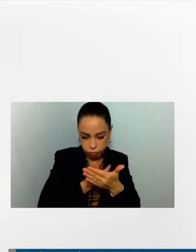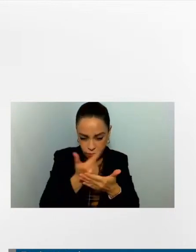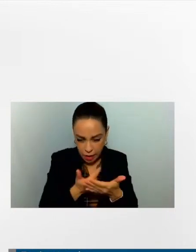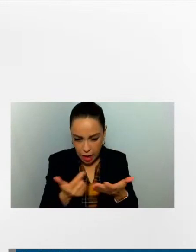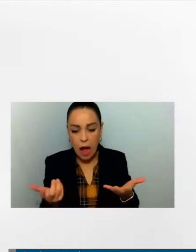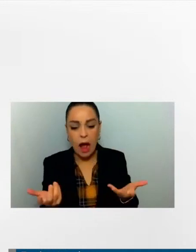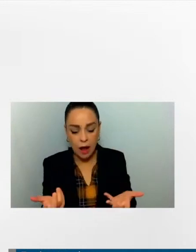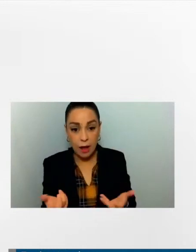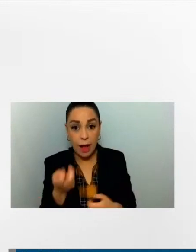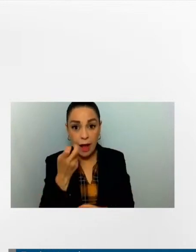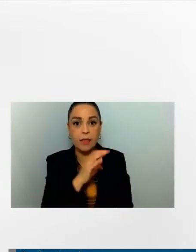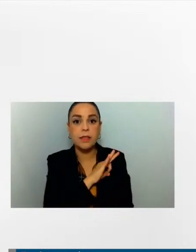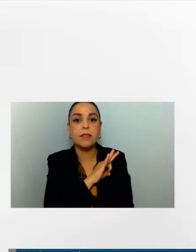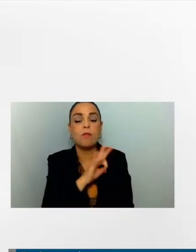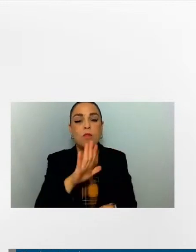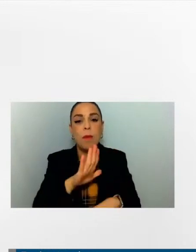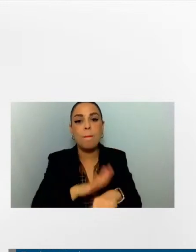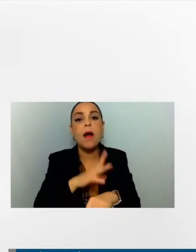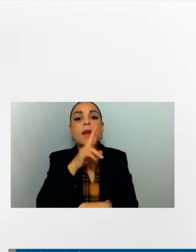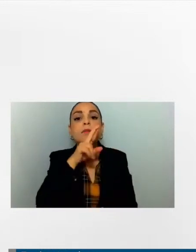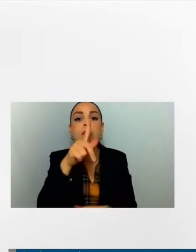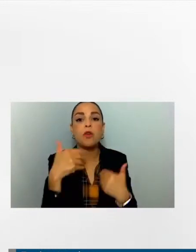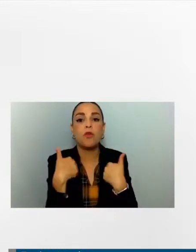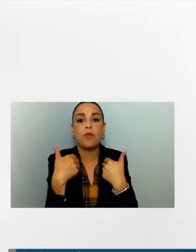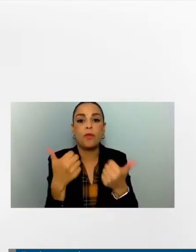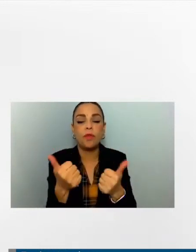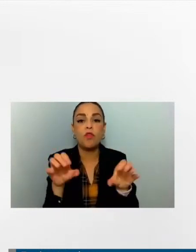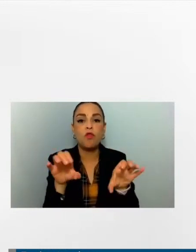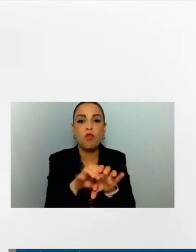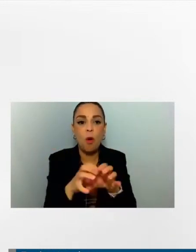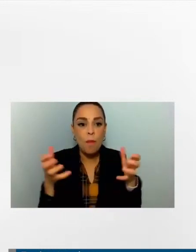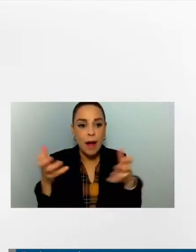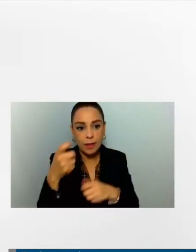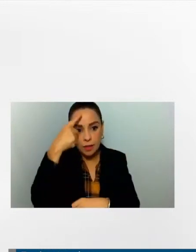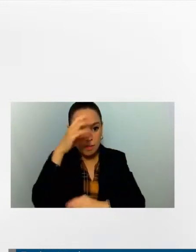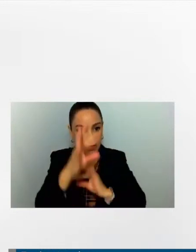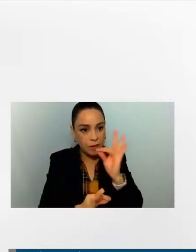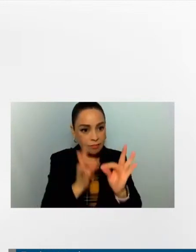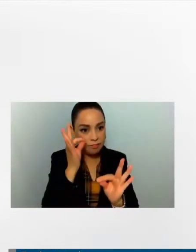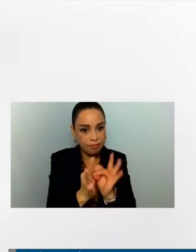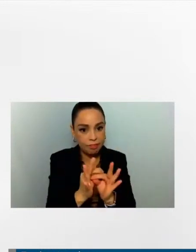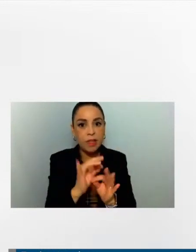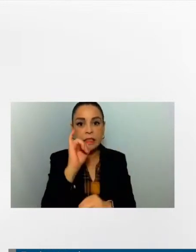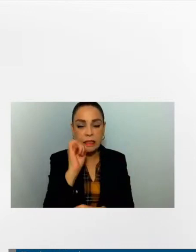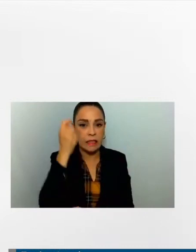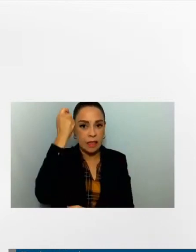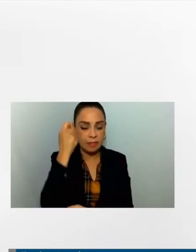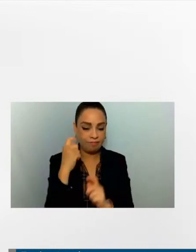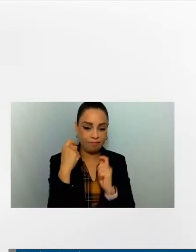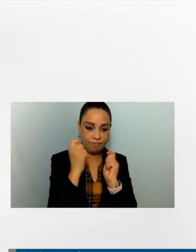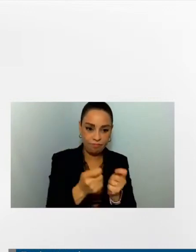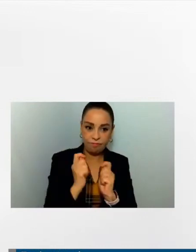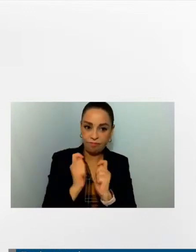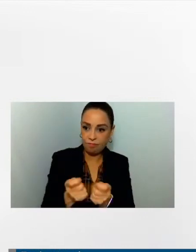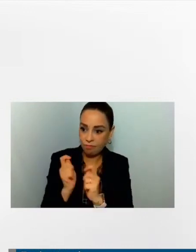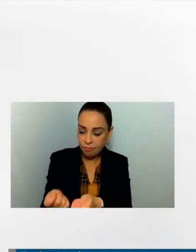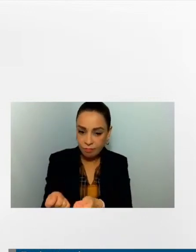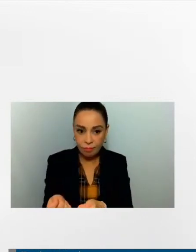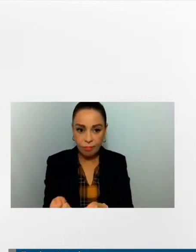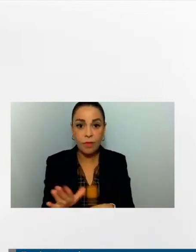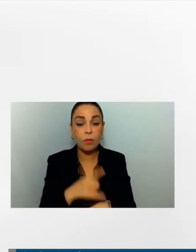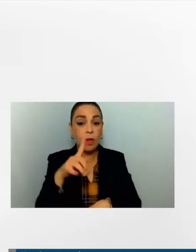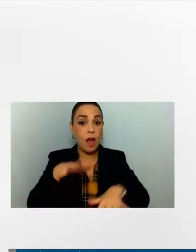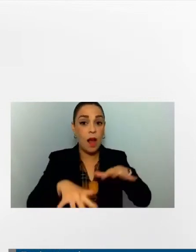entender cómo lograr que se cumplan con los alimentos, ¿no? Porque no es lo mismo, no se cumple con la obligación de dar alimentos porque